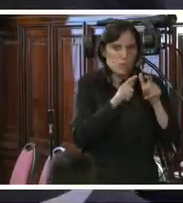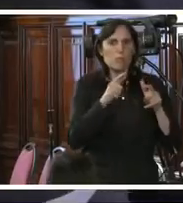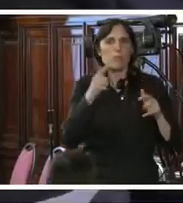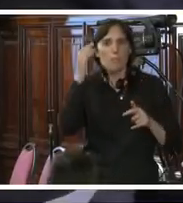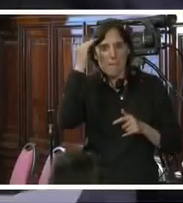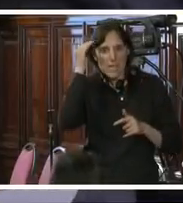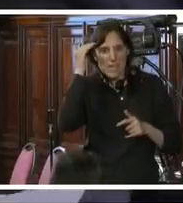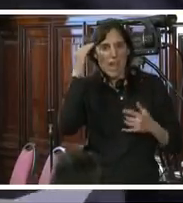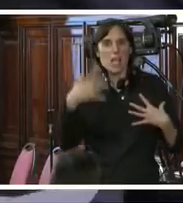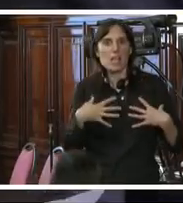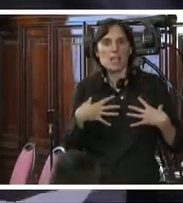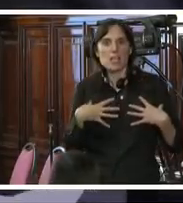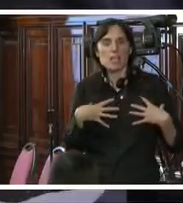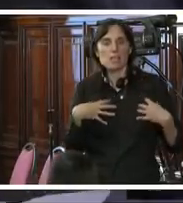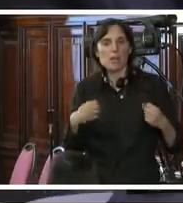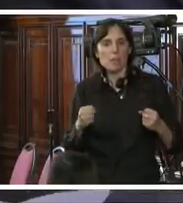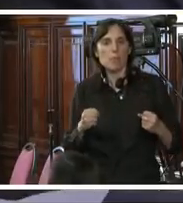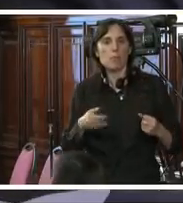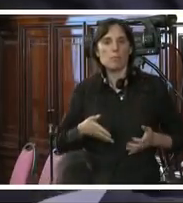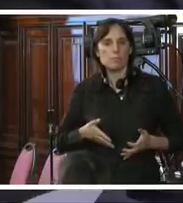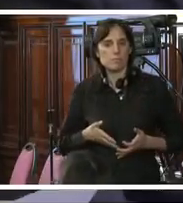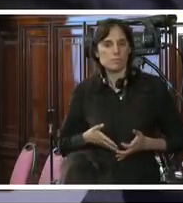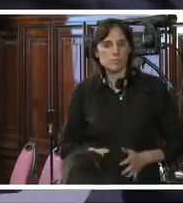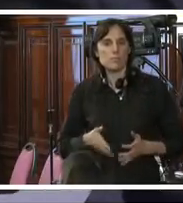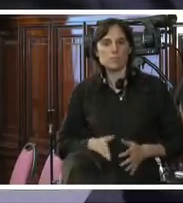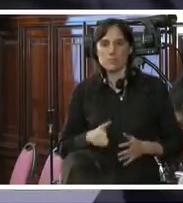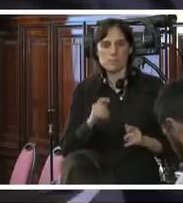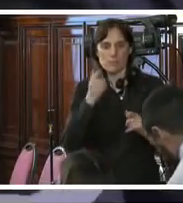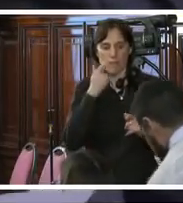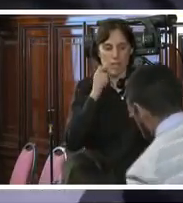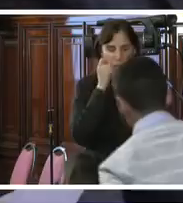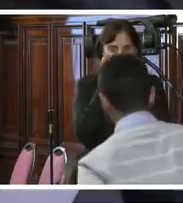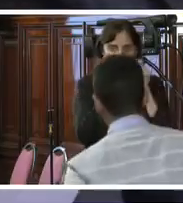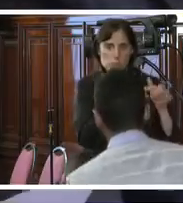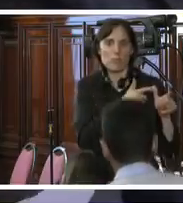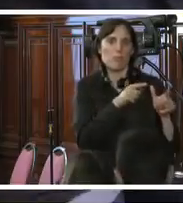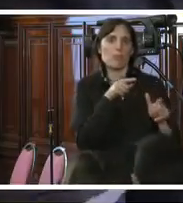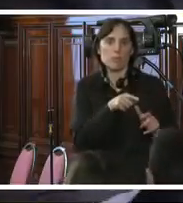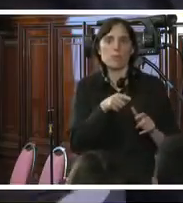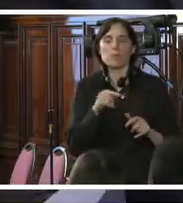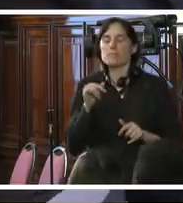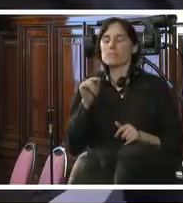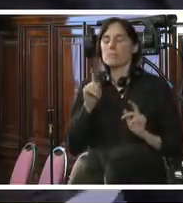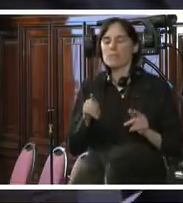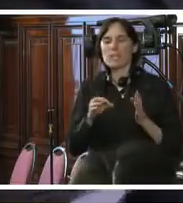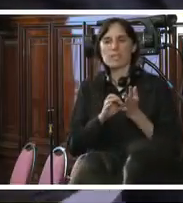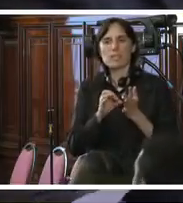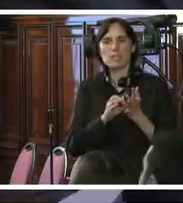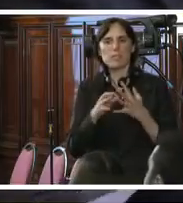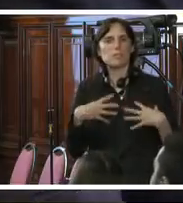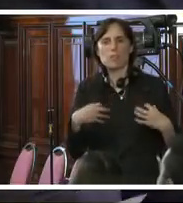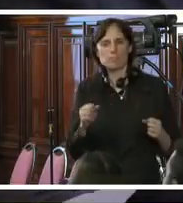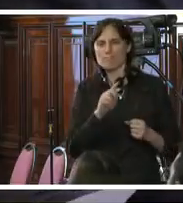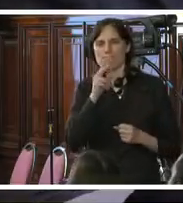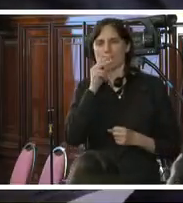salud sexual y reproductiva que la niña sobreviviente necesita. Además, los servicios de salud no perciben a las